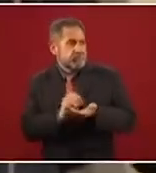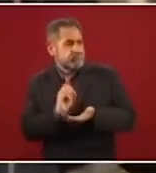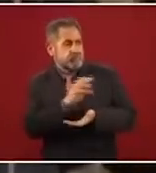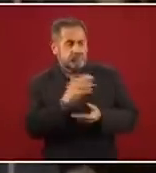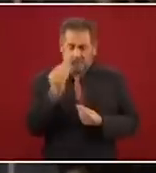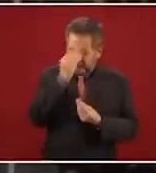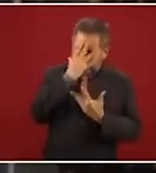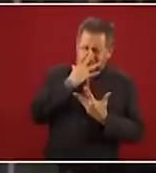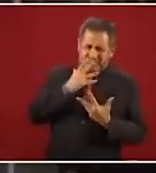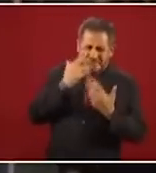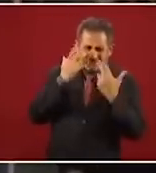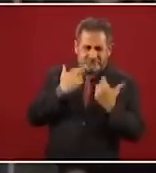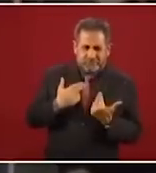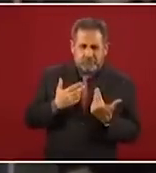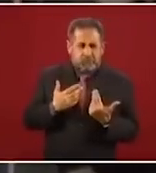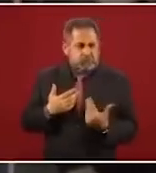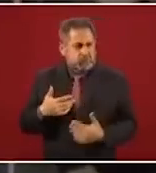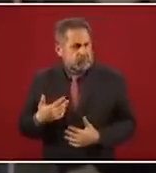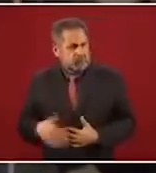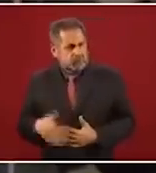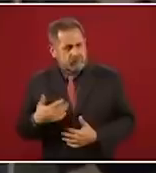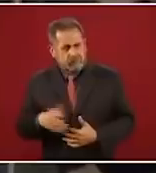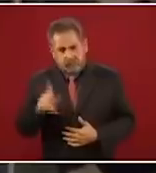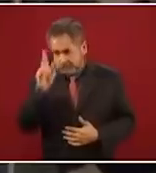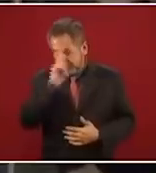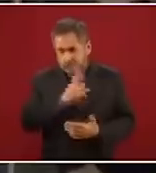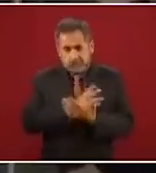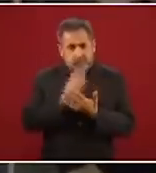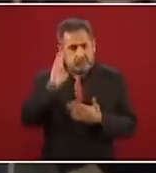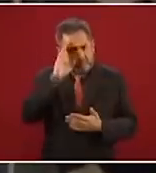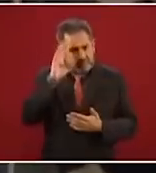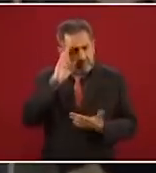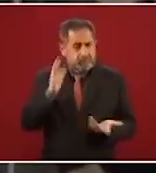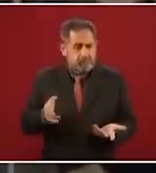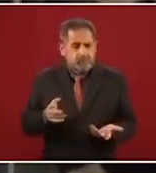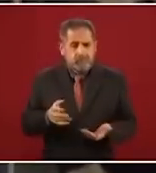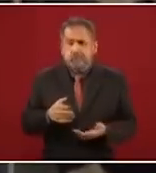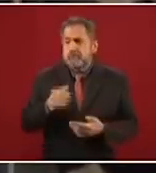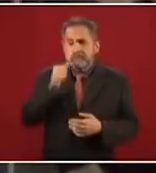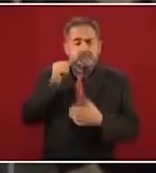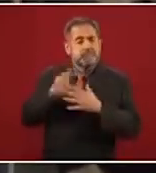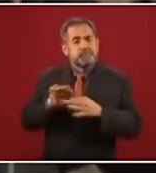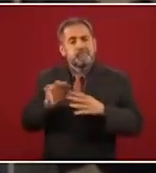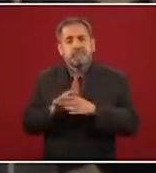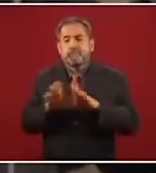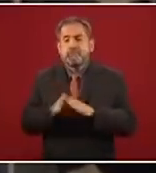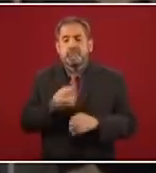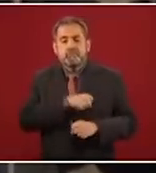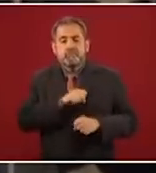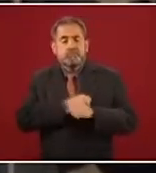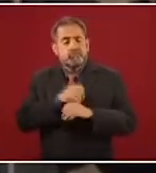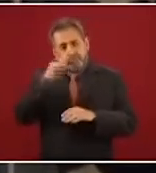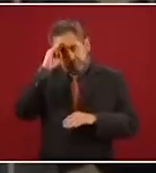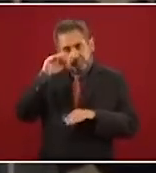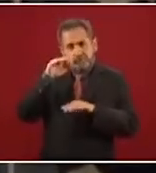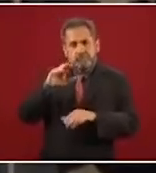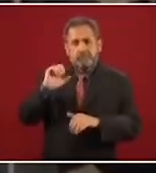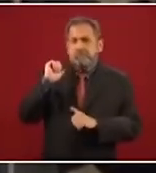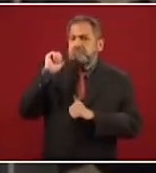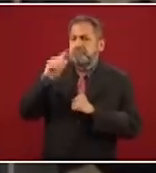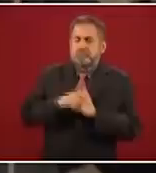ayer que usted presentaba este tema de salud para mejorar el sistema sistema de salud, si se está contemplando algún tipo de